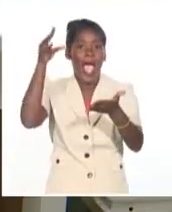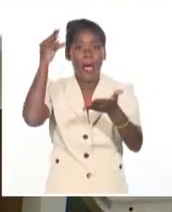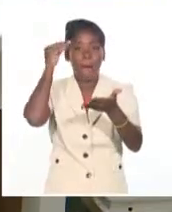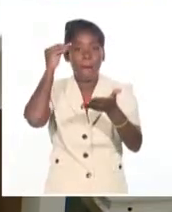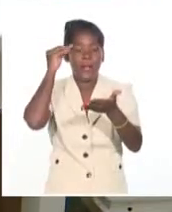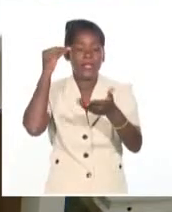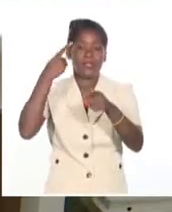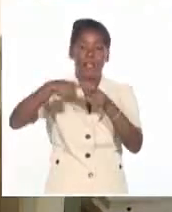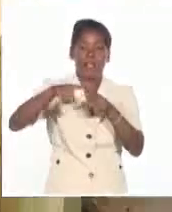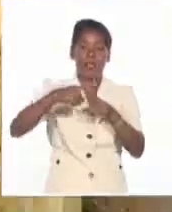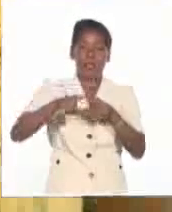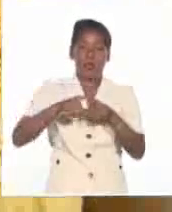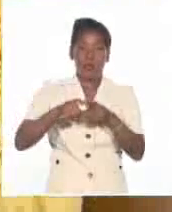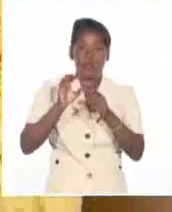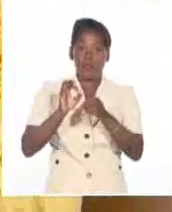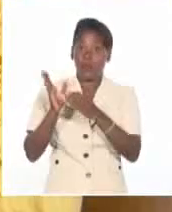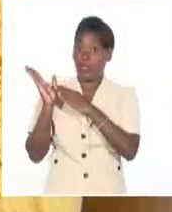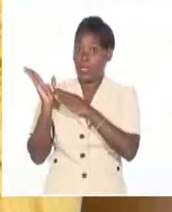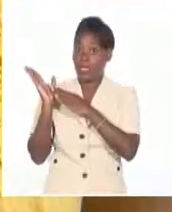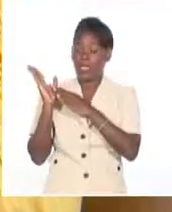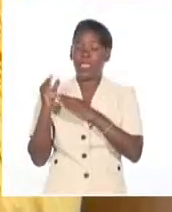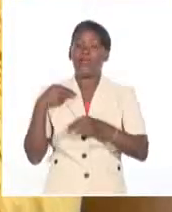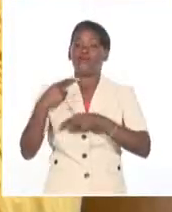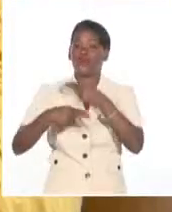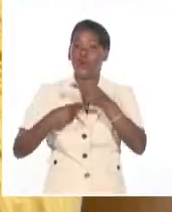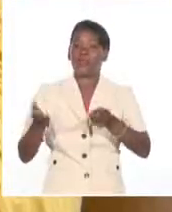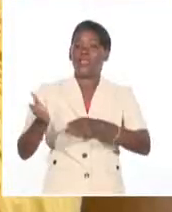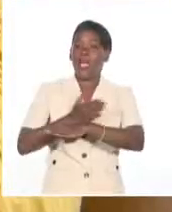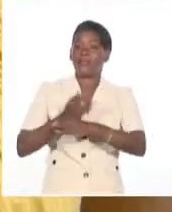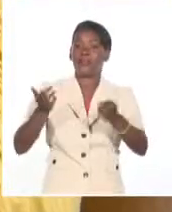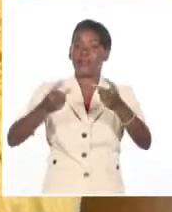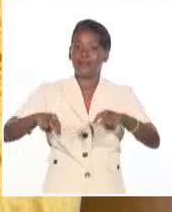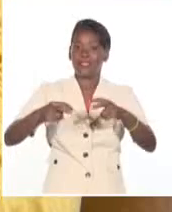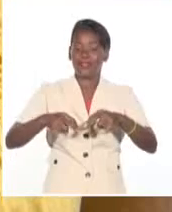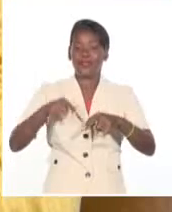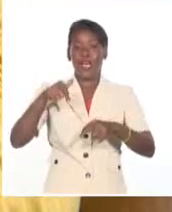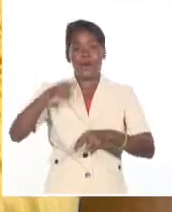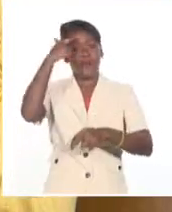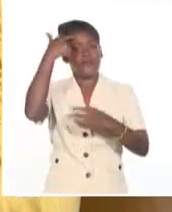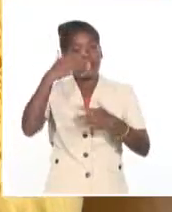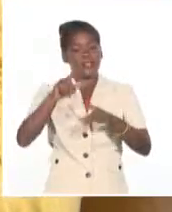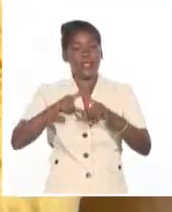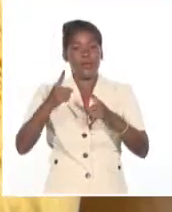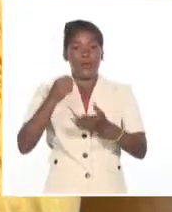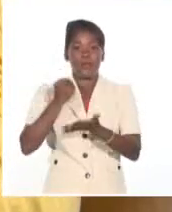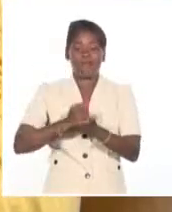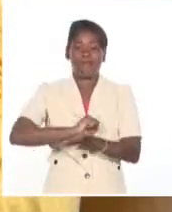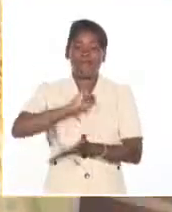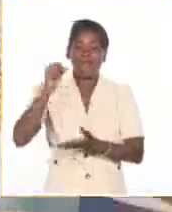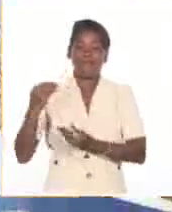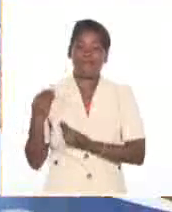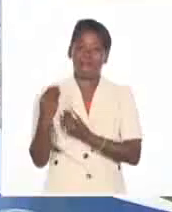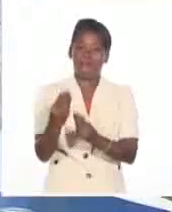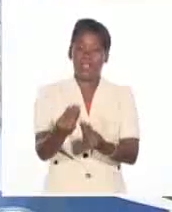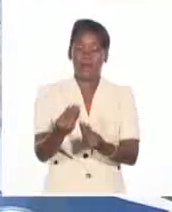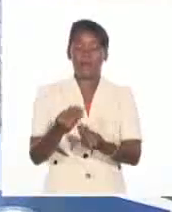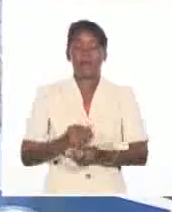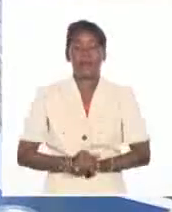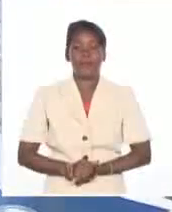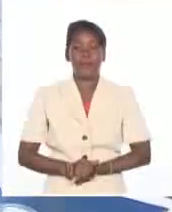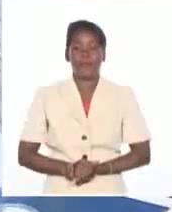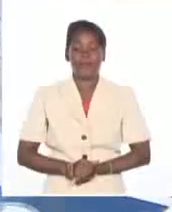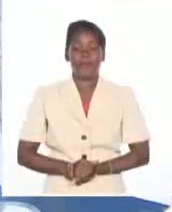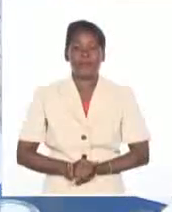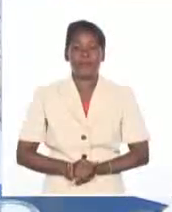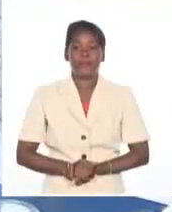que ha obtenido a lo largo de su vida, es merecedora del Premio Nacional de Circo 2023. Omairi Lorenzo,